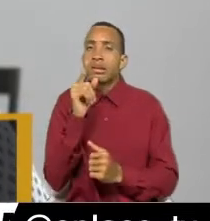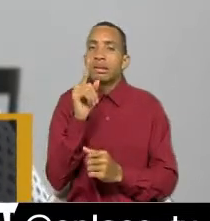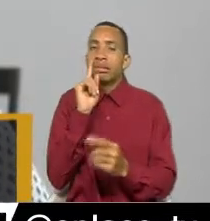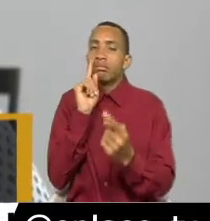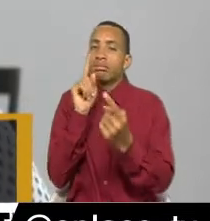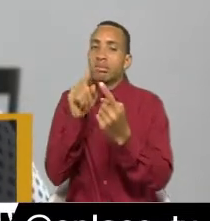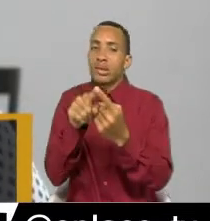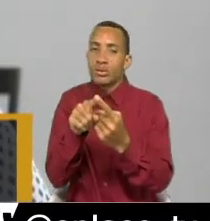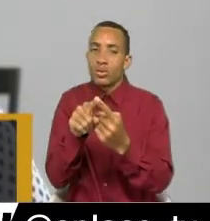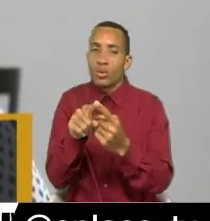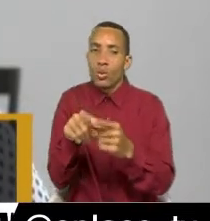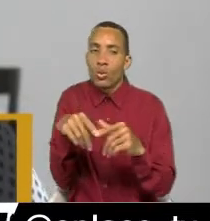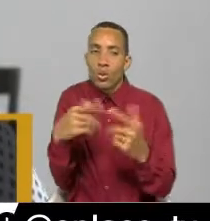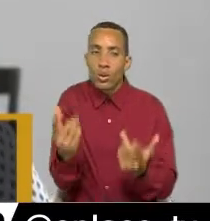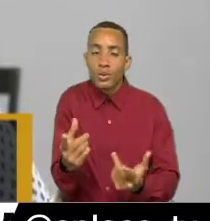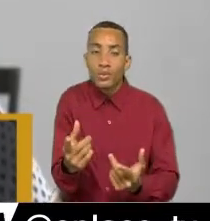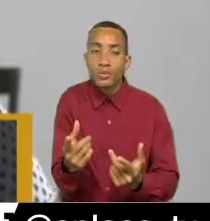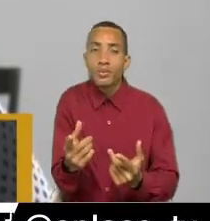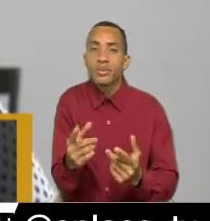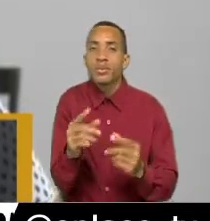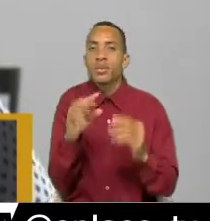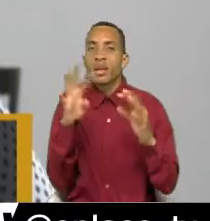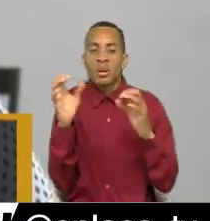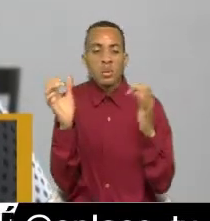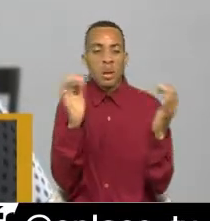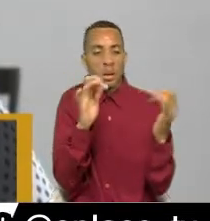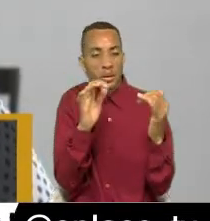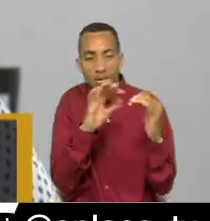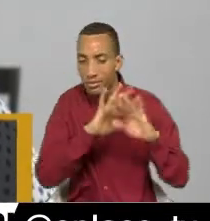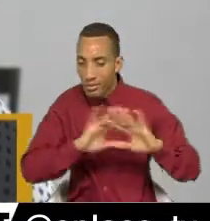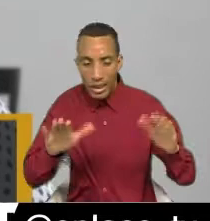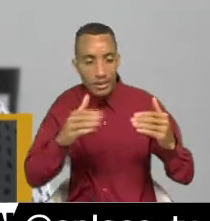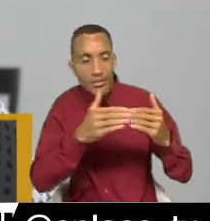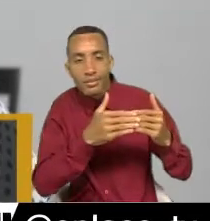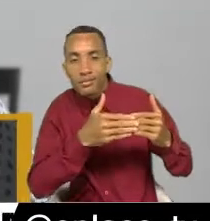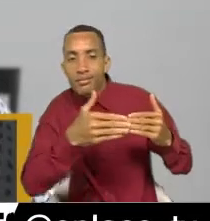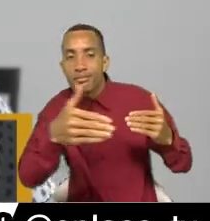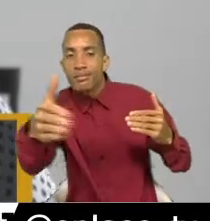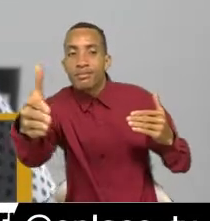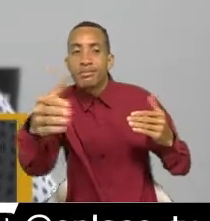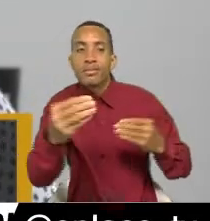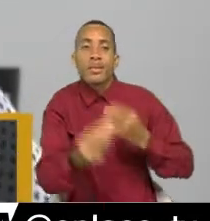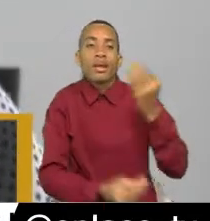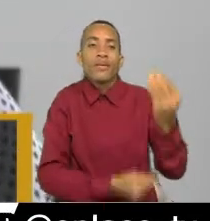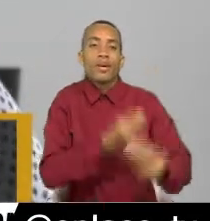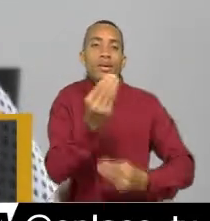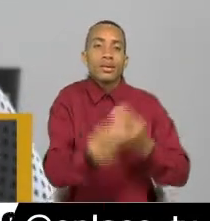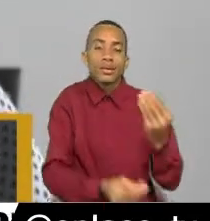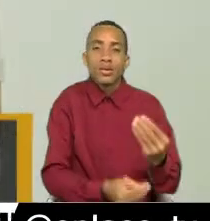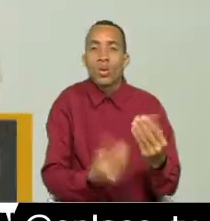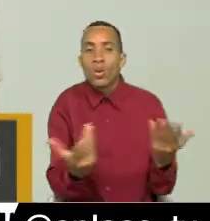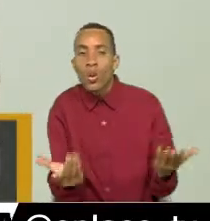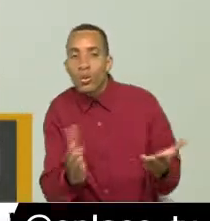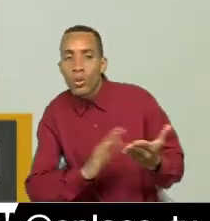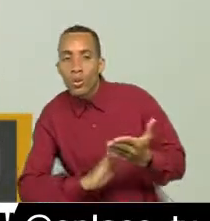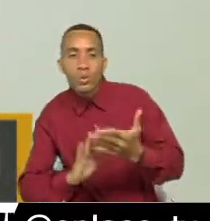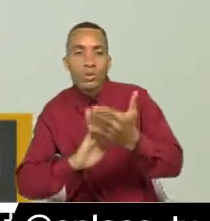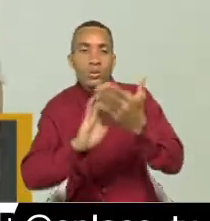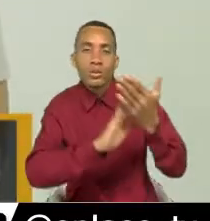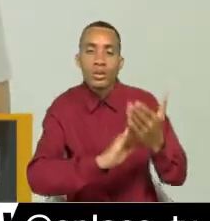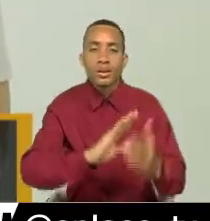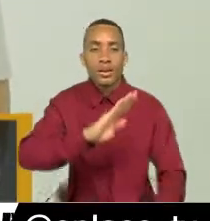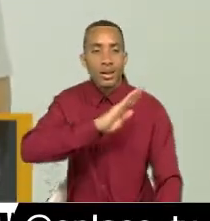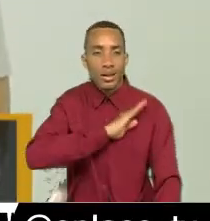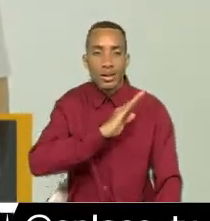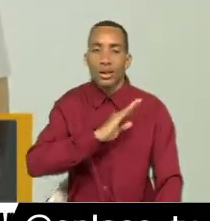región para el tema del posconflicto, cómo vamos a construir y desde las administraciones municipales